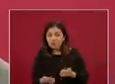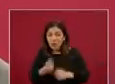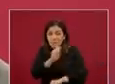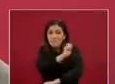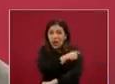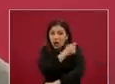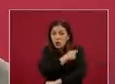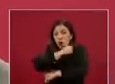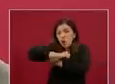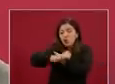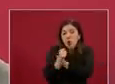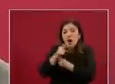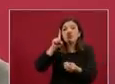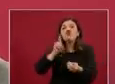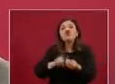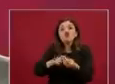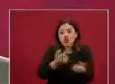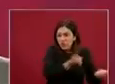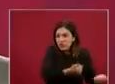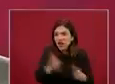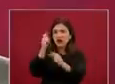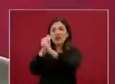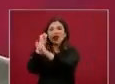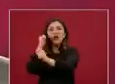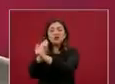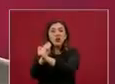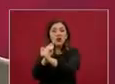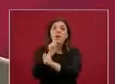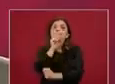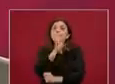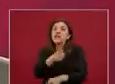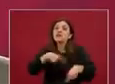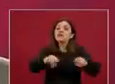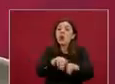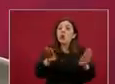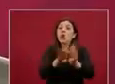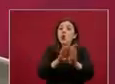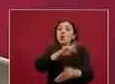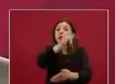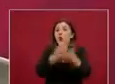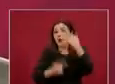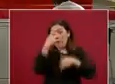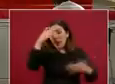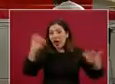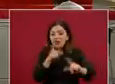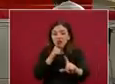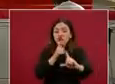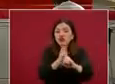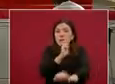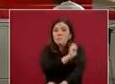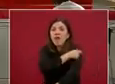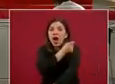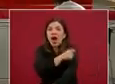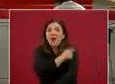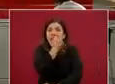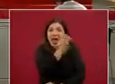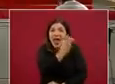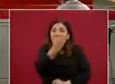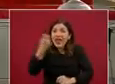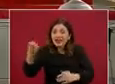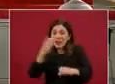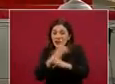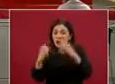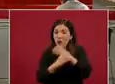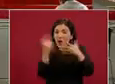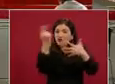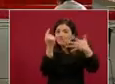importación, almacenamiento, transporte, sino la logística misma del programa de vacunación. Todas estas consideraciones